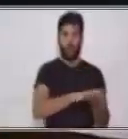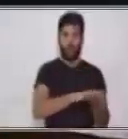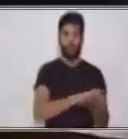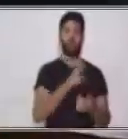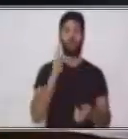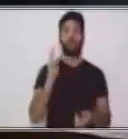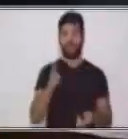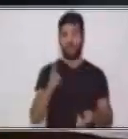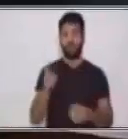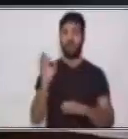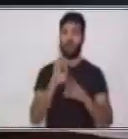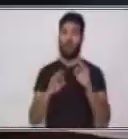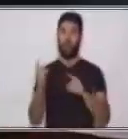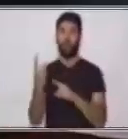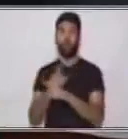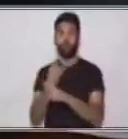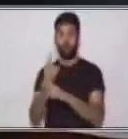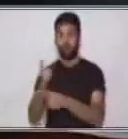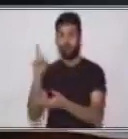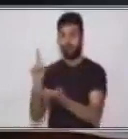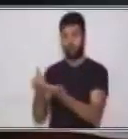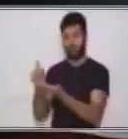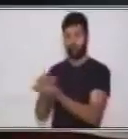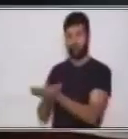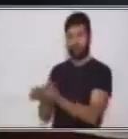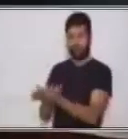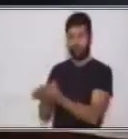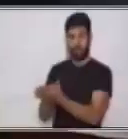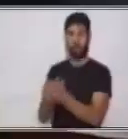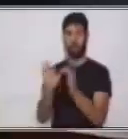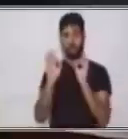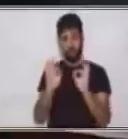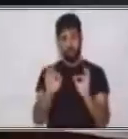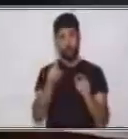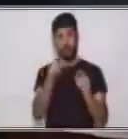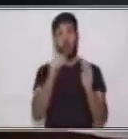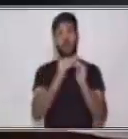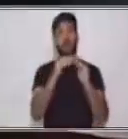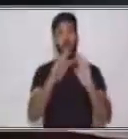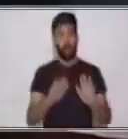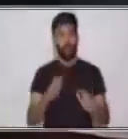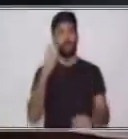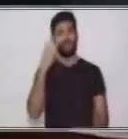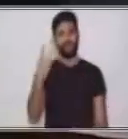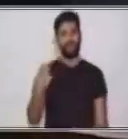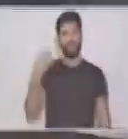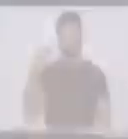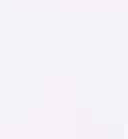también pueden utilizar su gel antibacterial. Sobre todo, quédense en casa. Hasta la próxima.